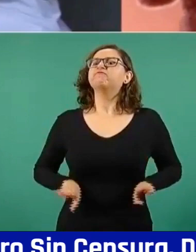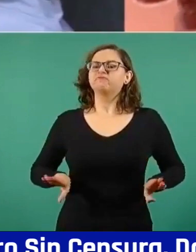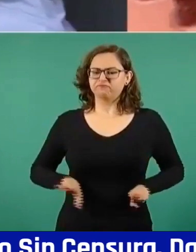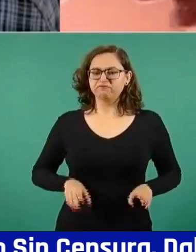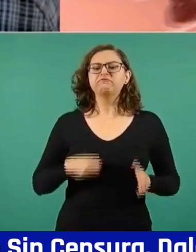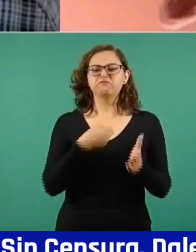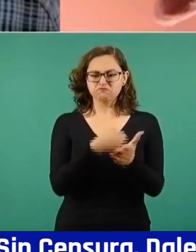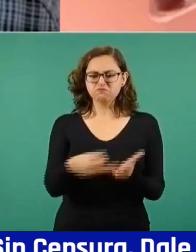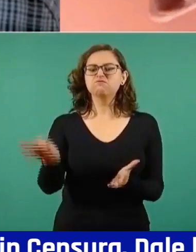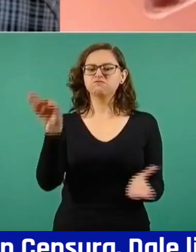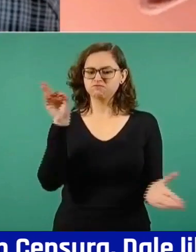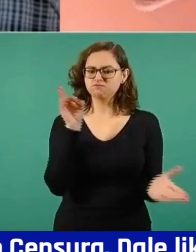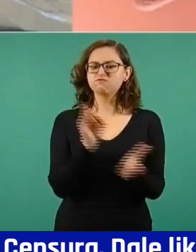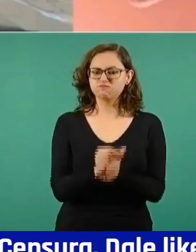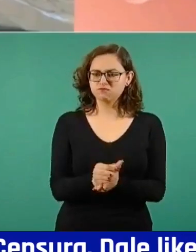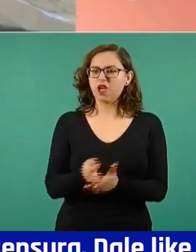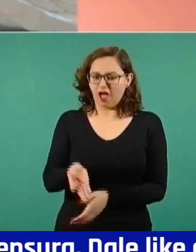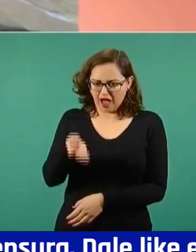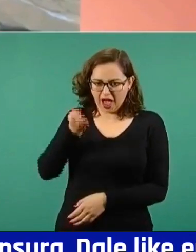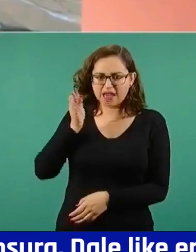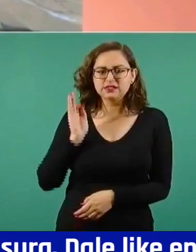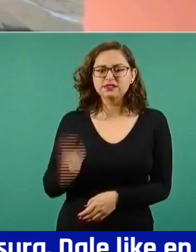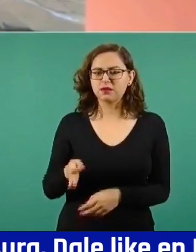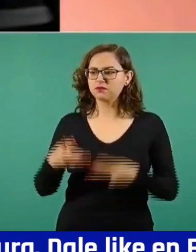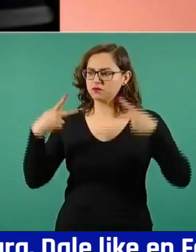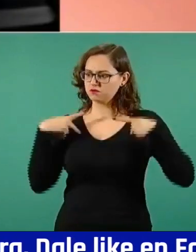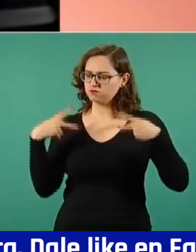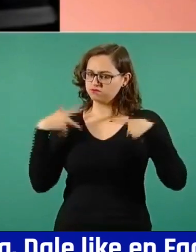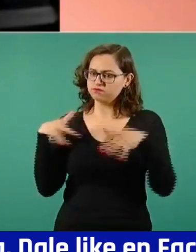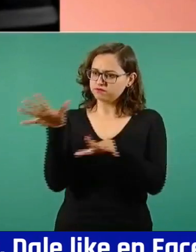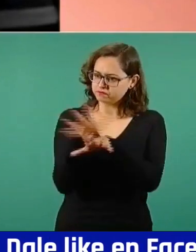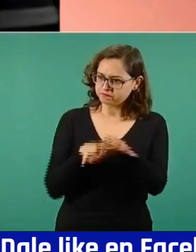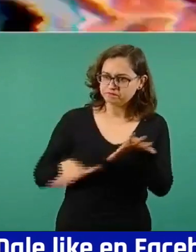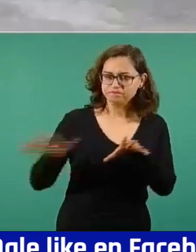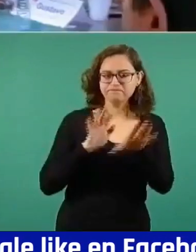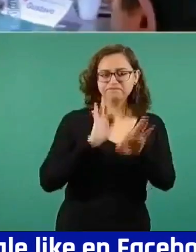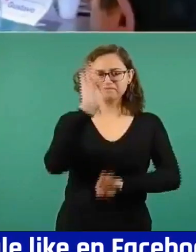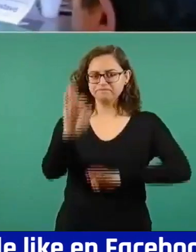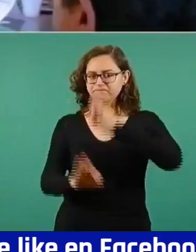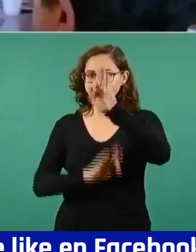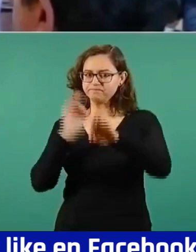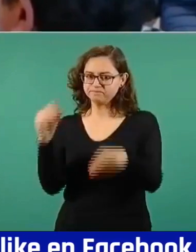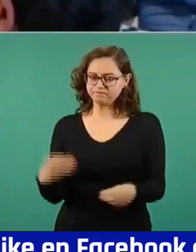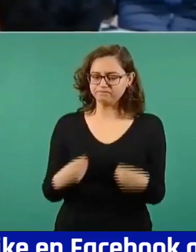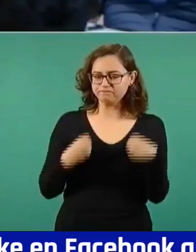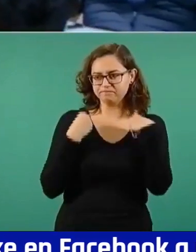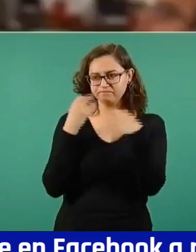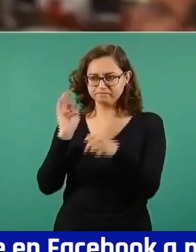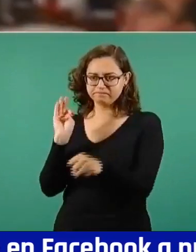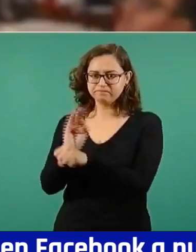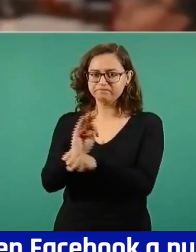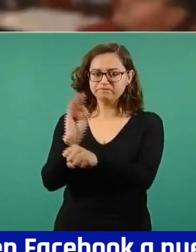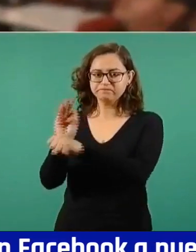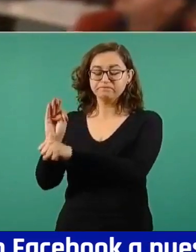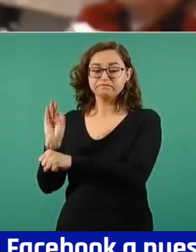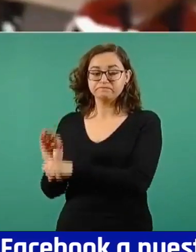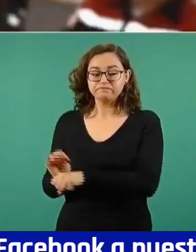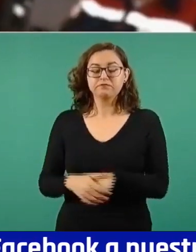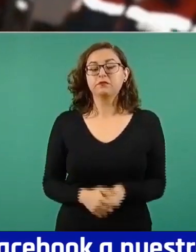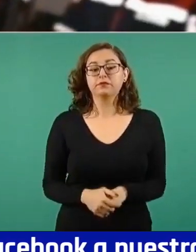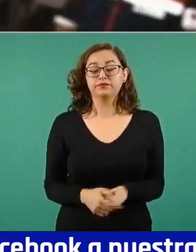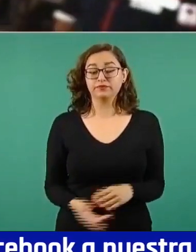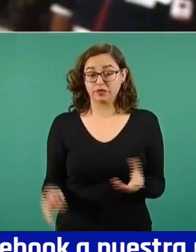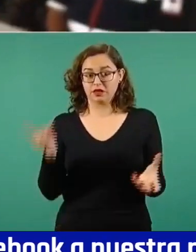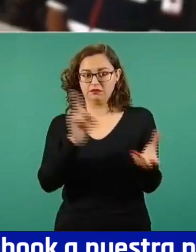la razón de ser de sus acciones a favor de las personas y la vida. Desde la sede nacional se elaboró un manual